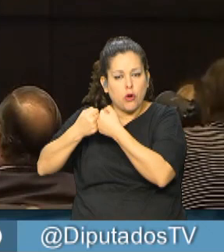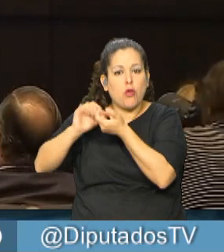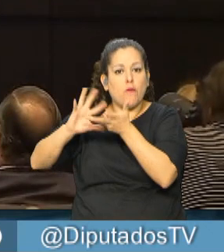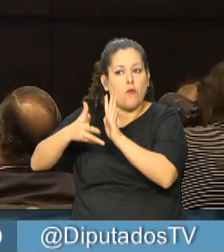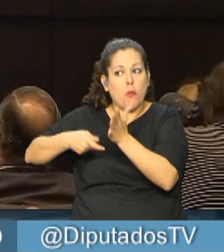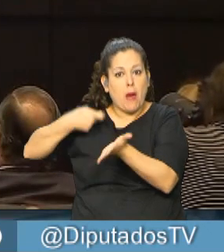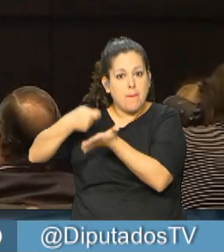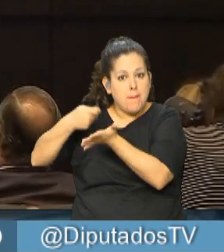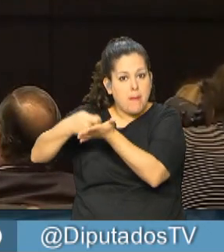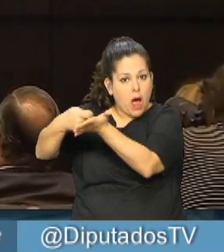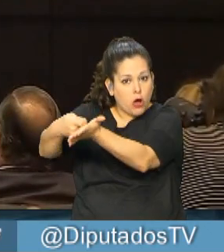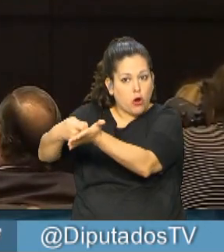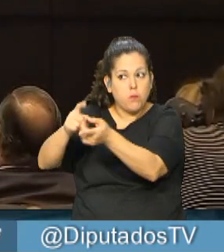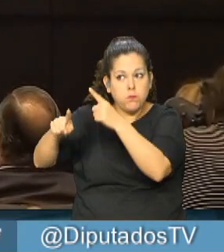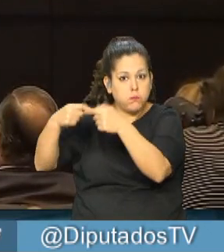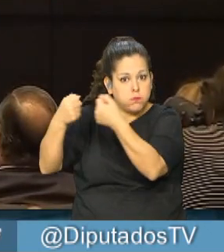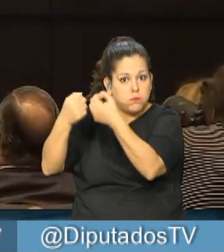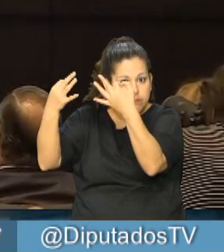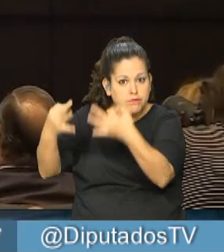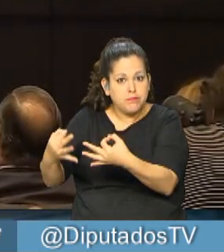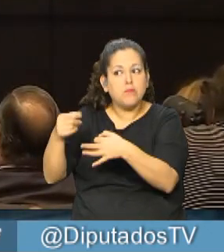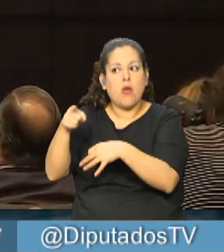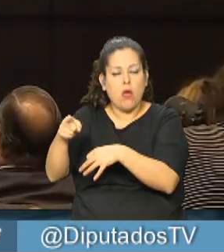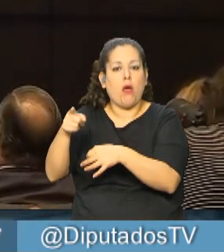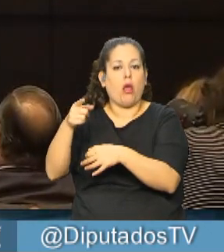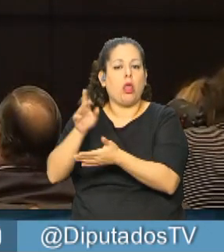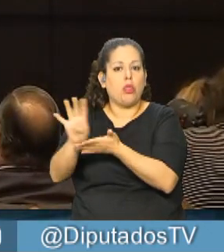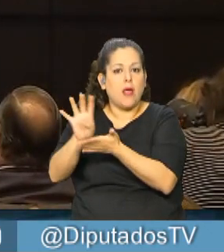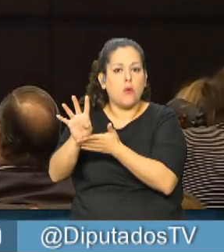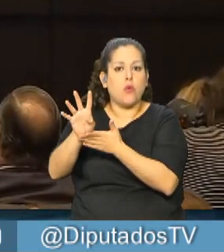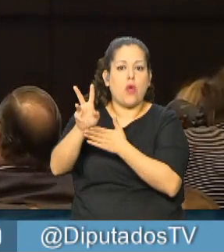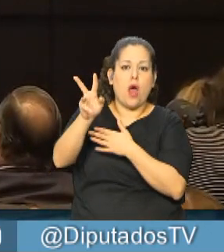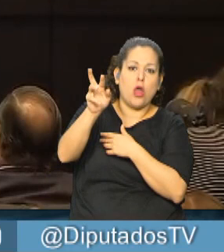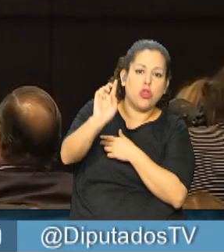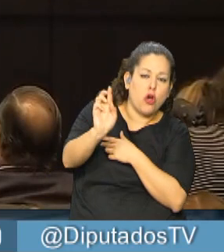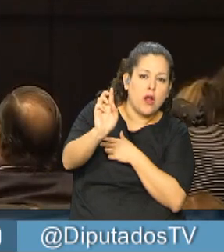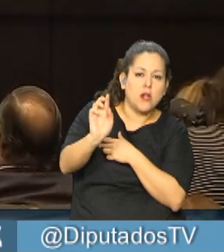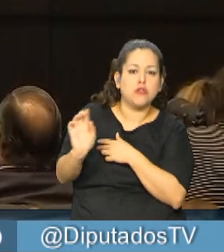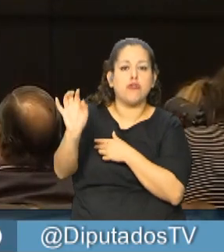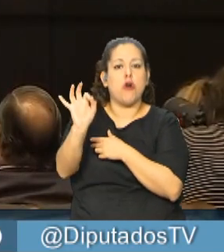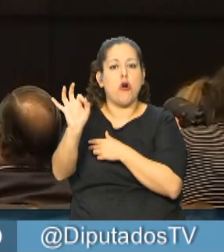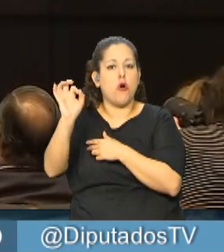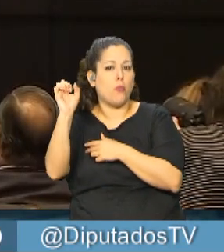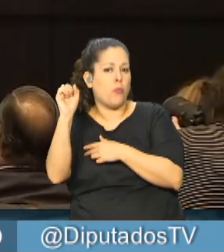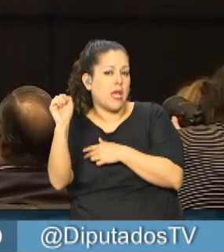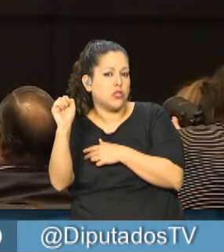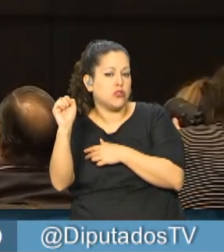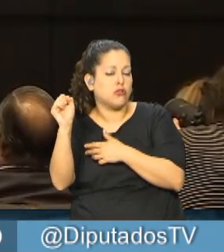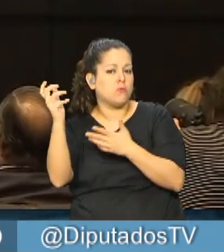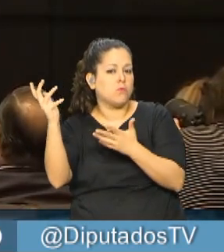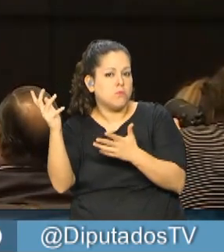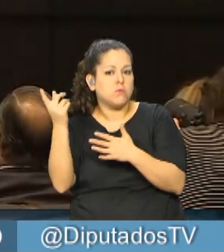se transformaría una deuda en dólares en pesos, y por otra parte, si de